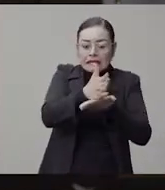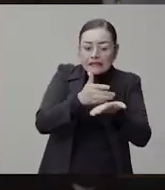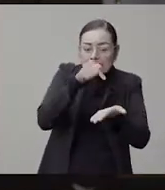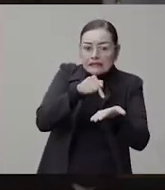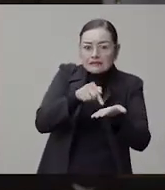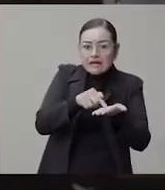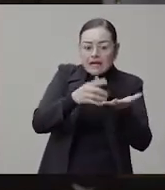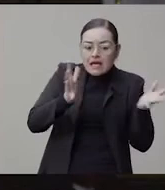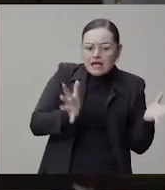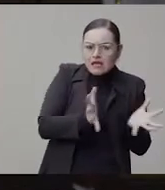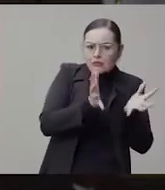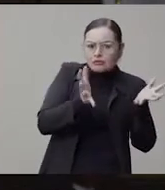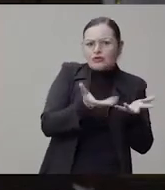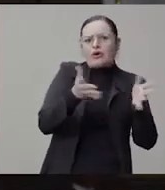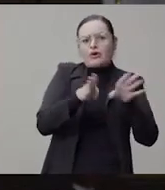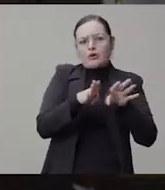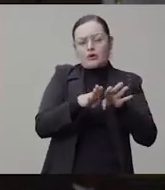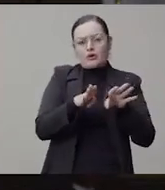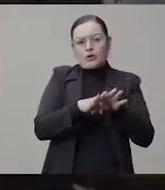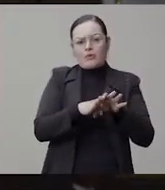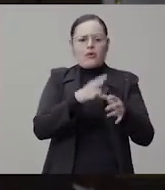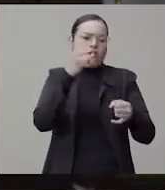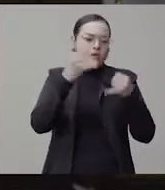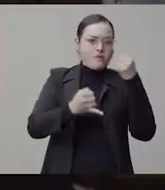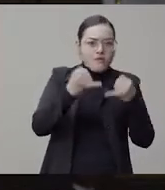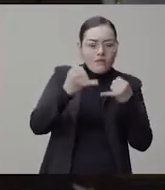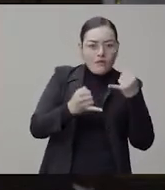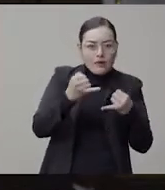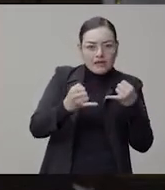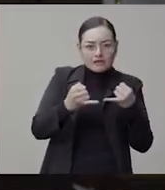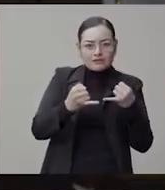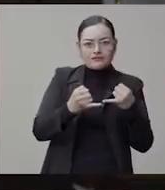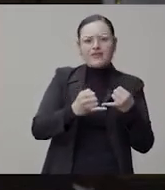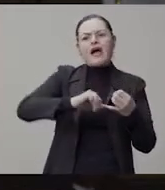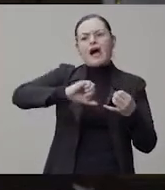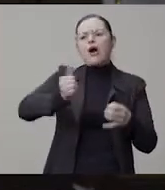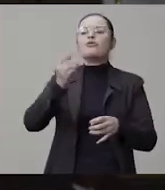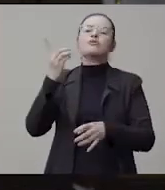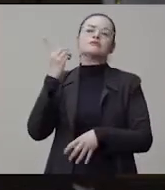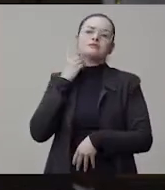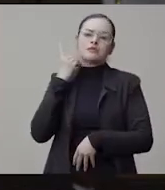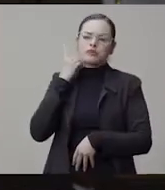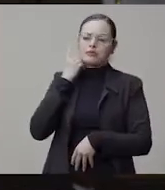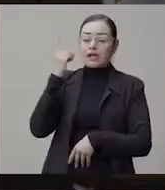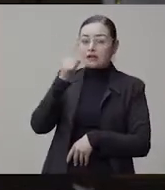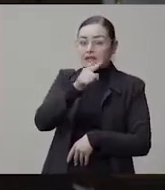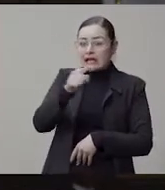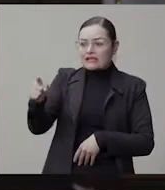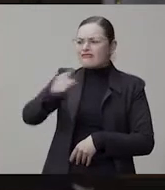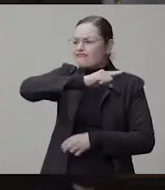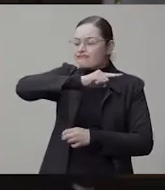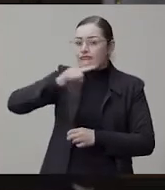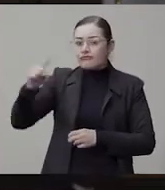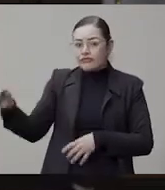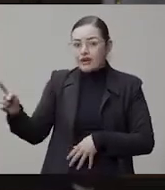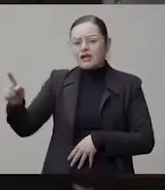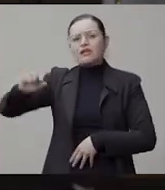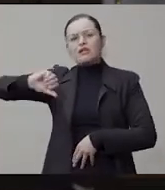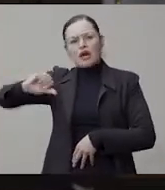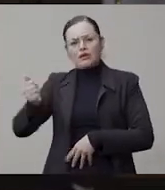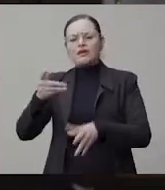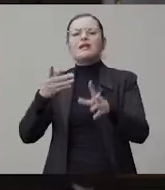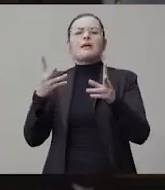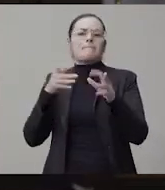el juicio destitución y amonestaciones a diputados de oposición la destitución de